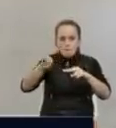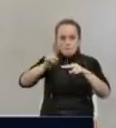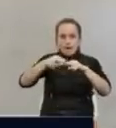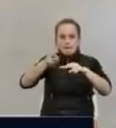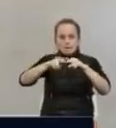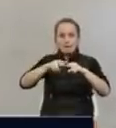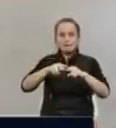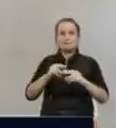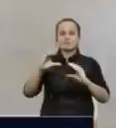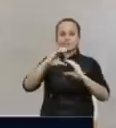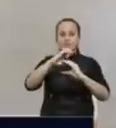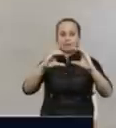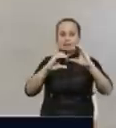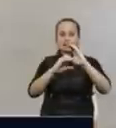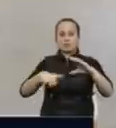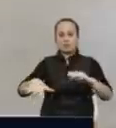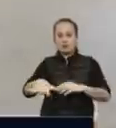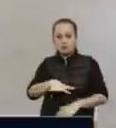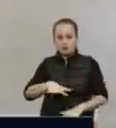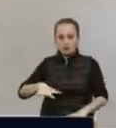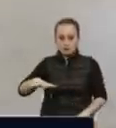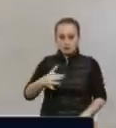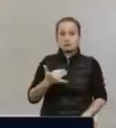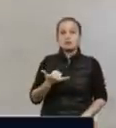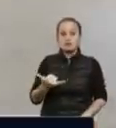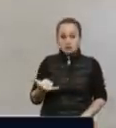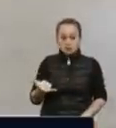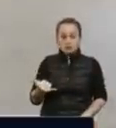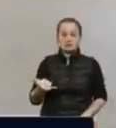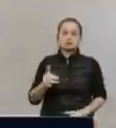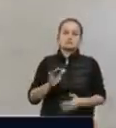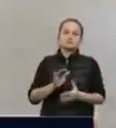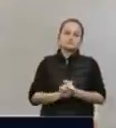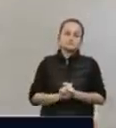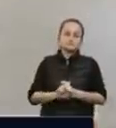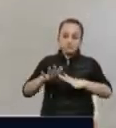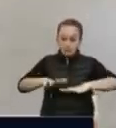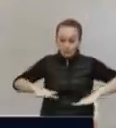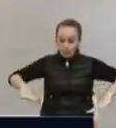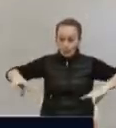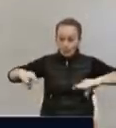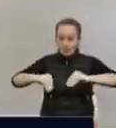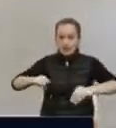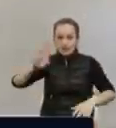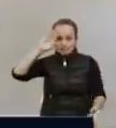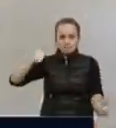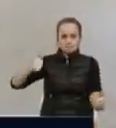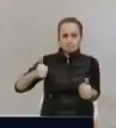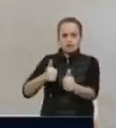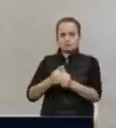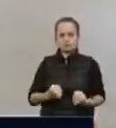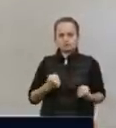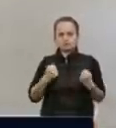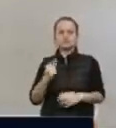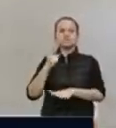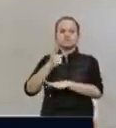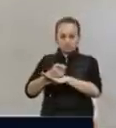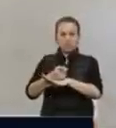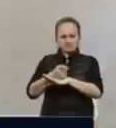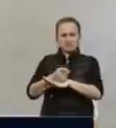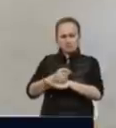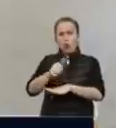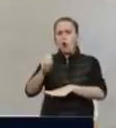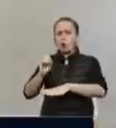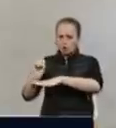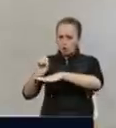Y en el Bajo Cauca ha sido una tierra del paramilitarismo fundamentalmente. Hay otras